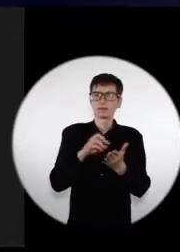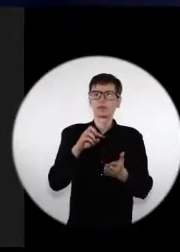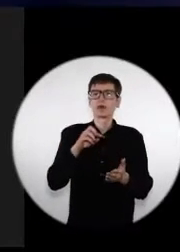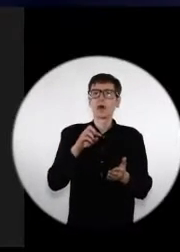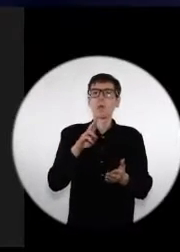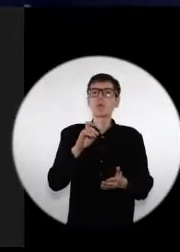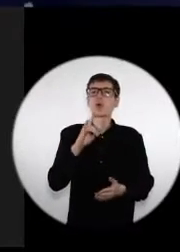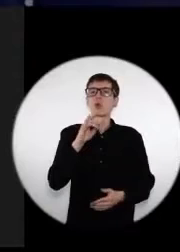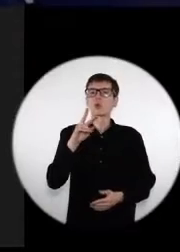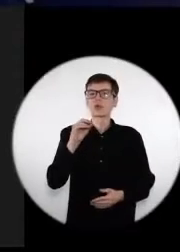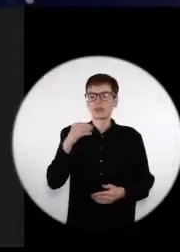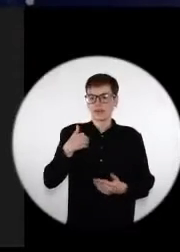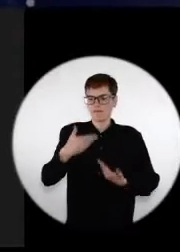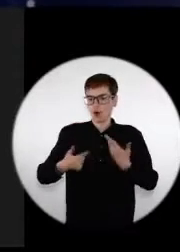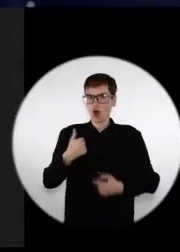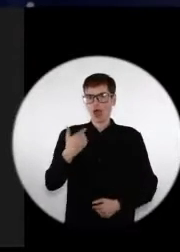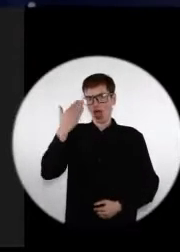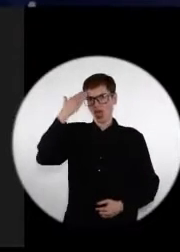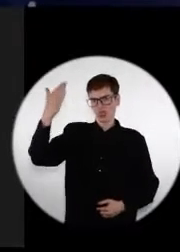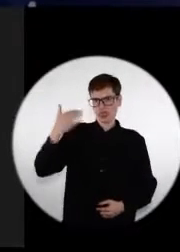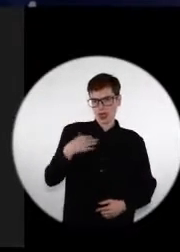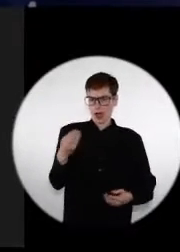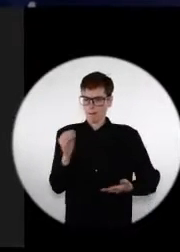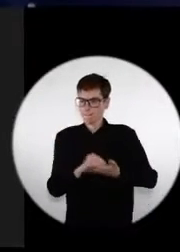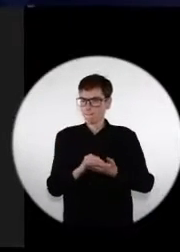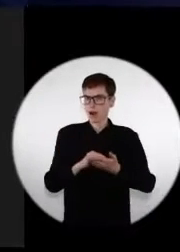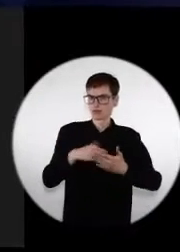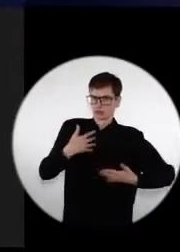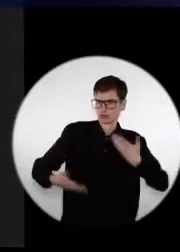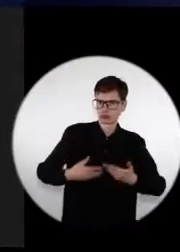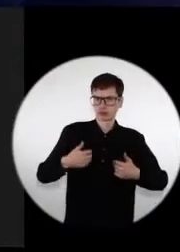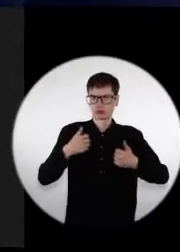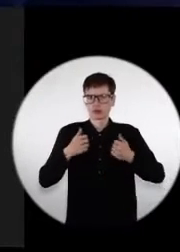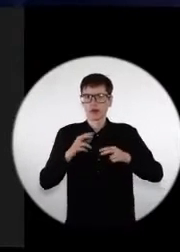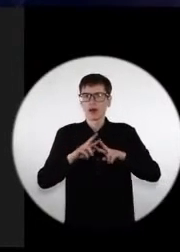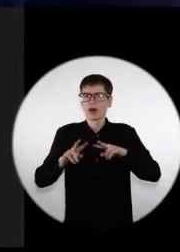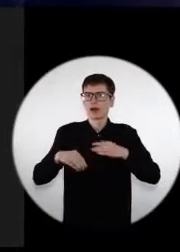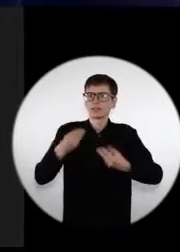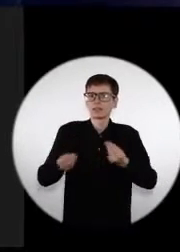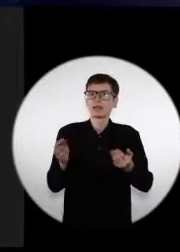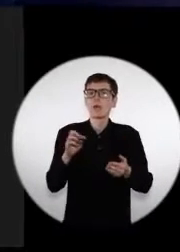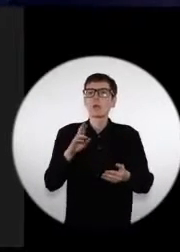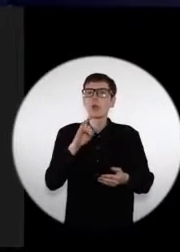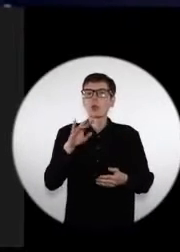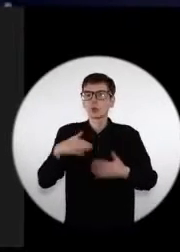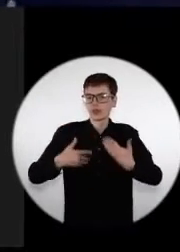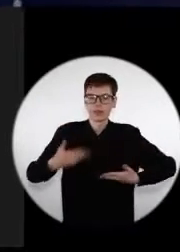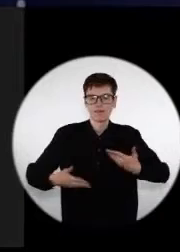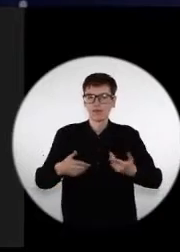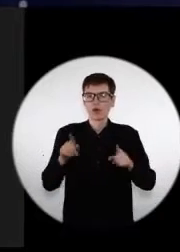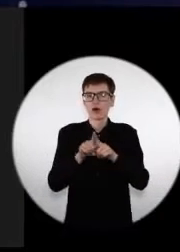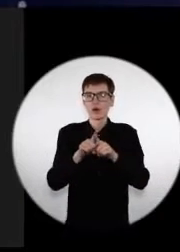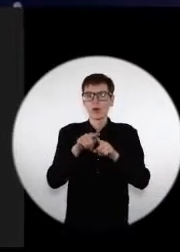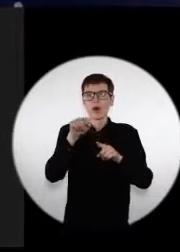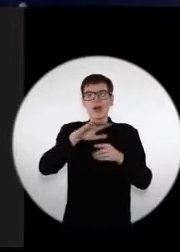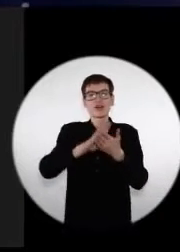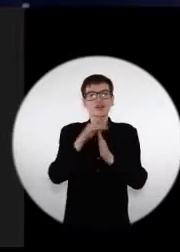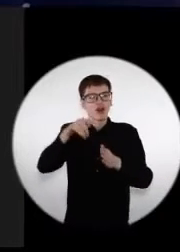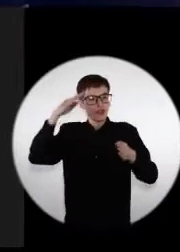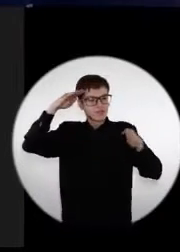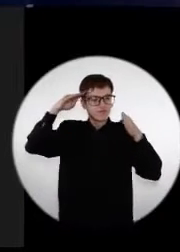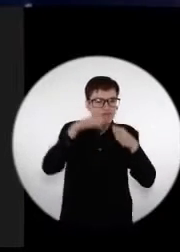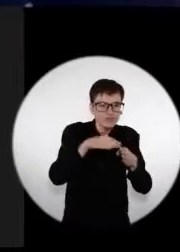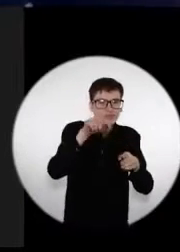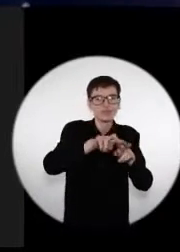para hacer aún más productivo tu día en clases no es no es ellos nunca